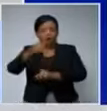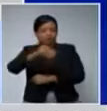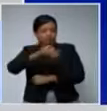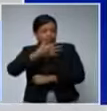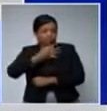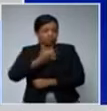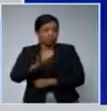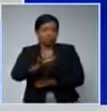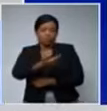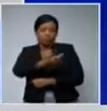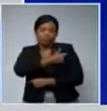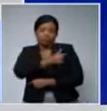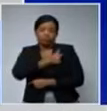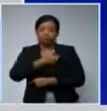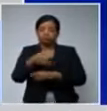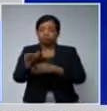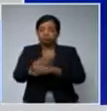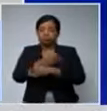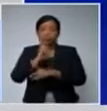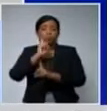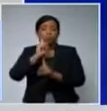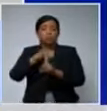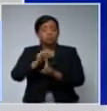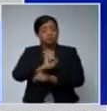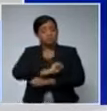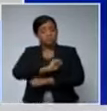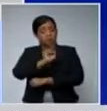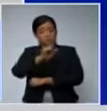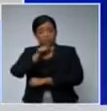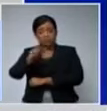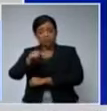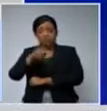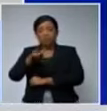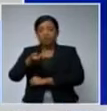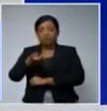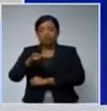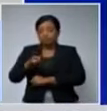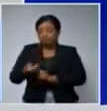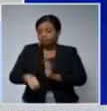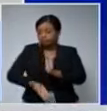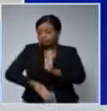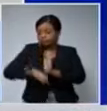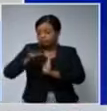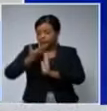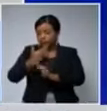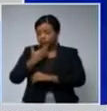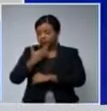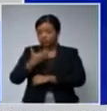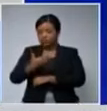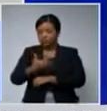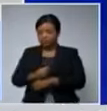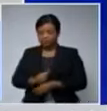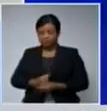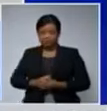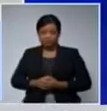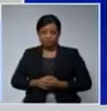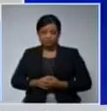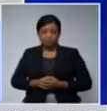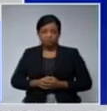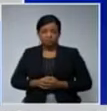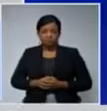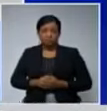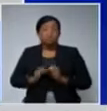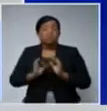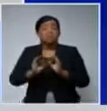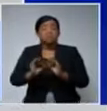el punto de vista de lograr una recuperación mayor y que no termine con ese desenlace. Esa es la